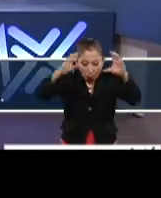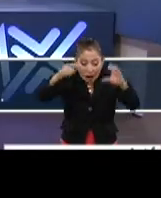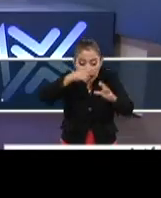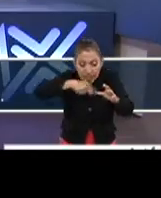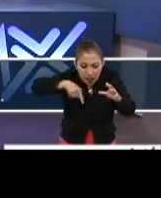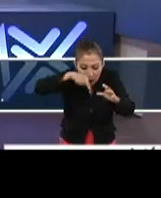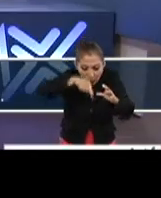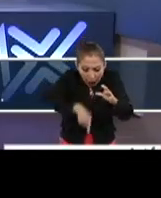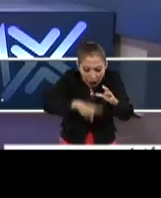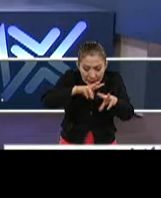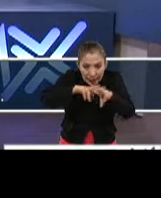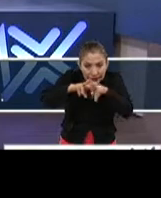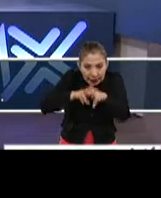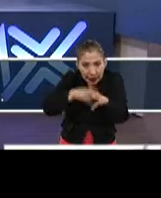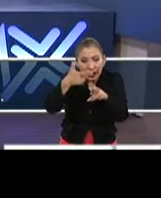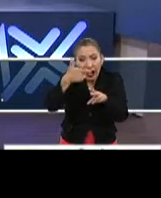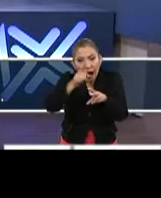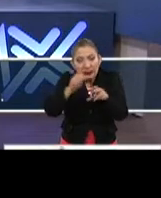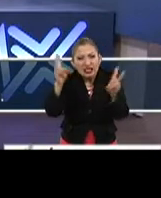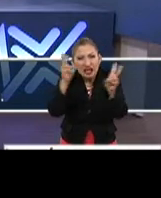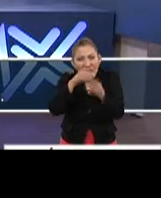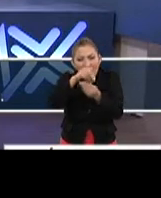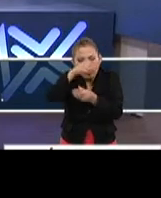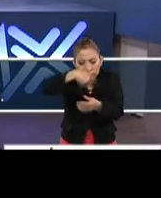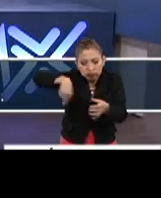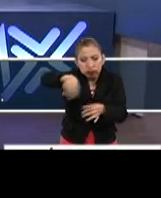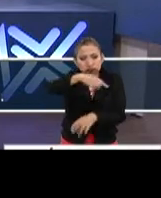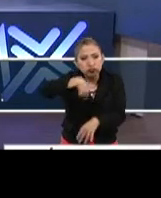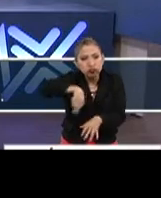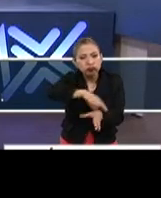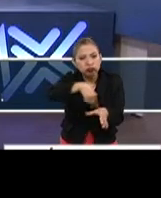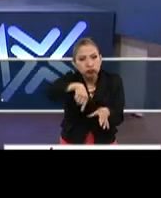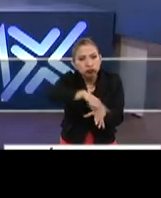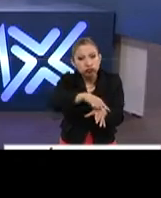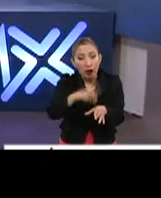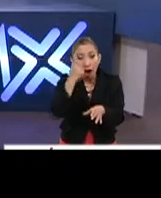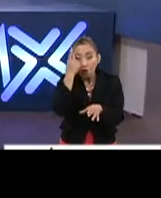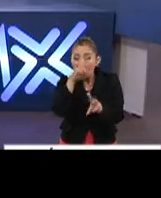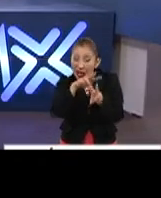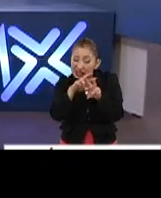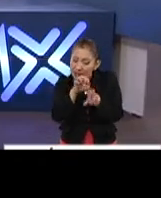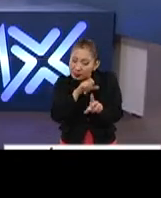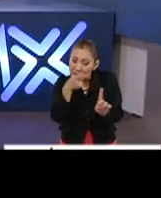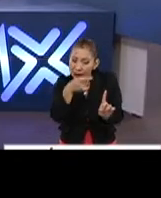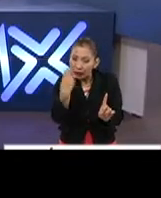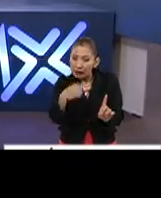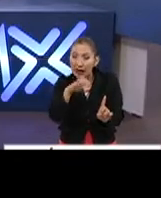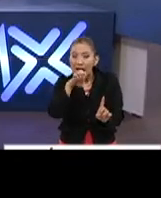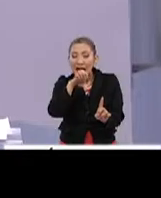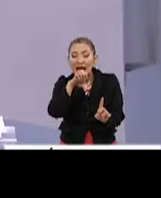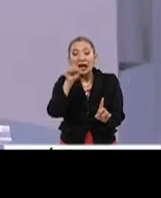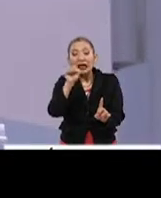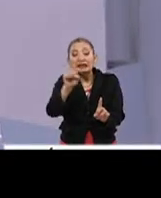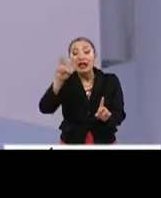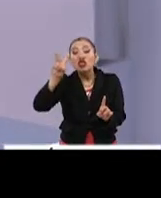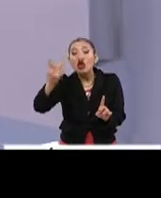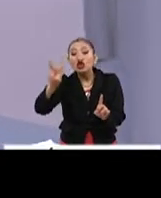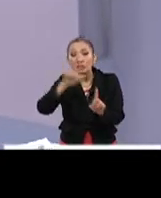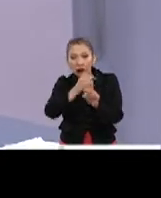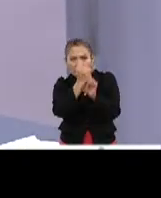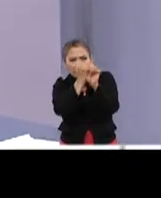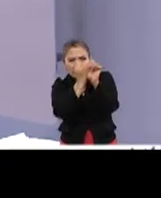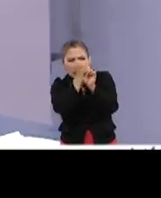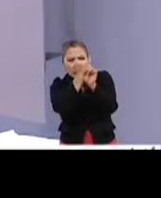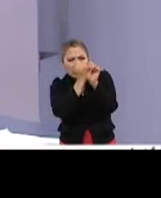negro existen varias estrellas, gas y polvo que están orbitando. Entonces hay una estrella en particular que se llama S2, que ha sido